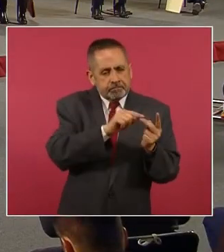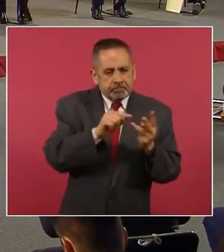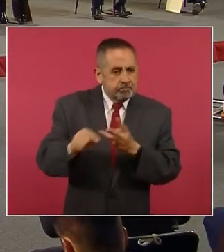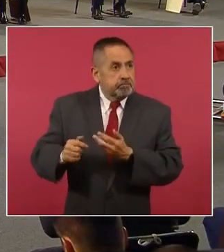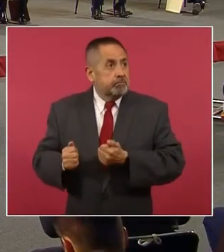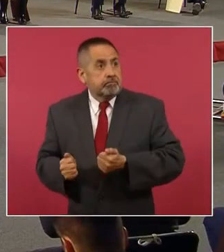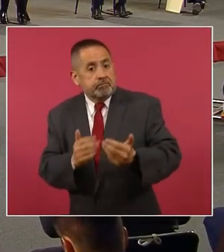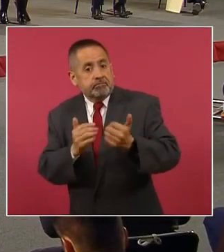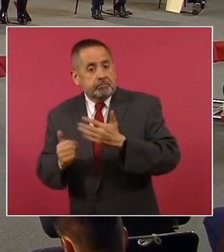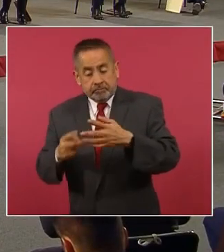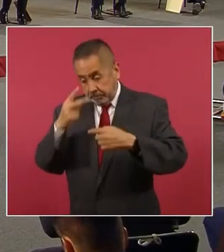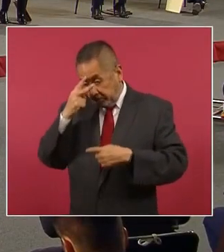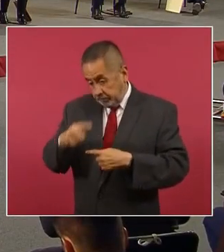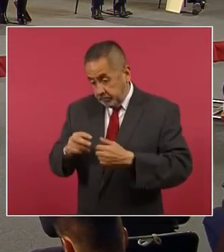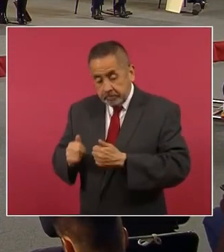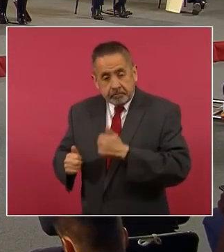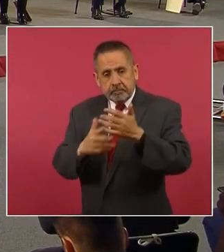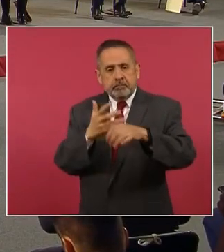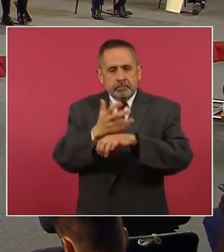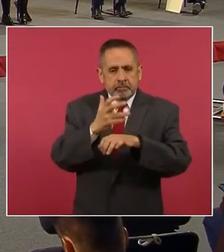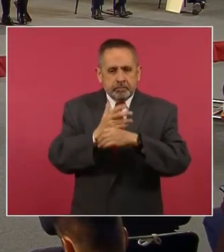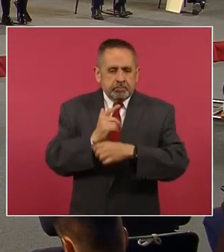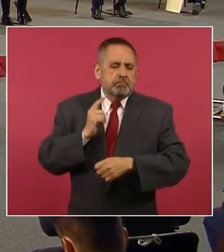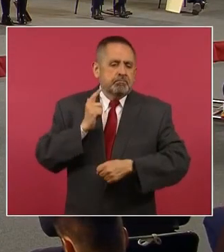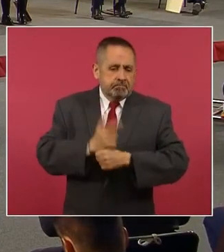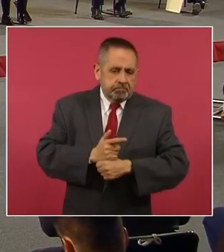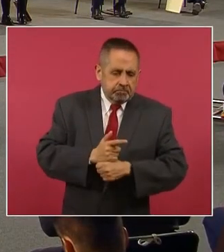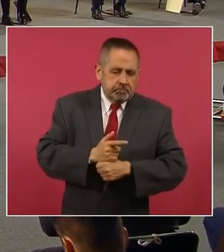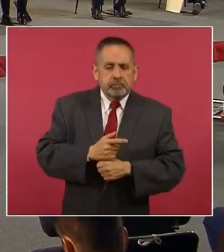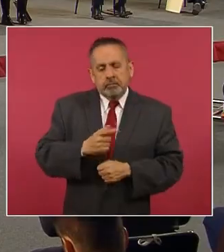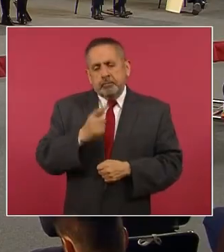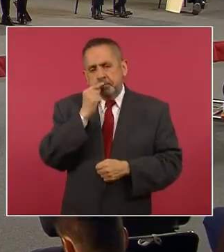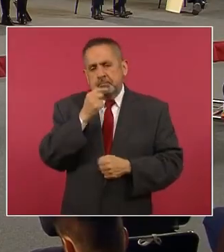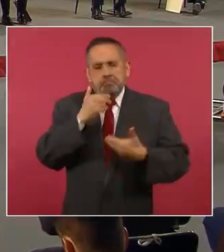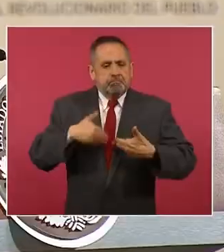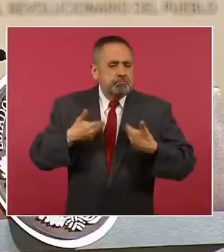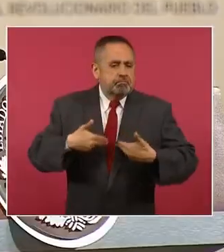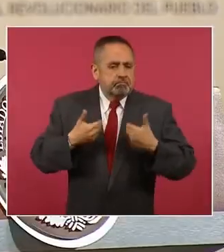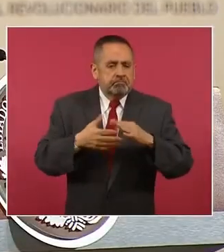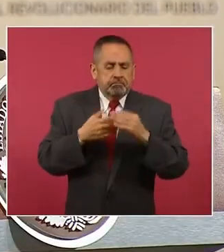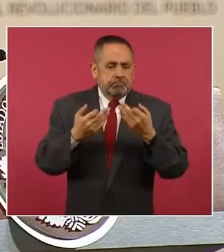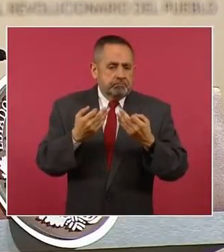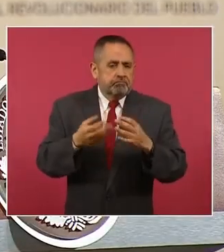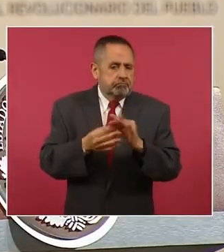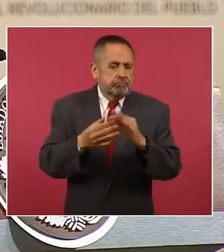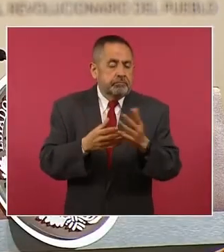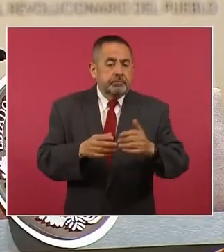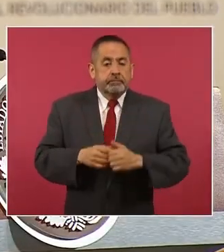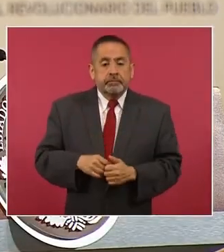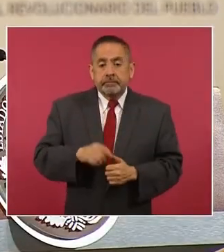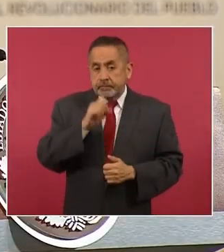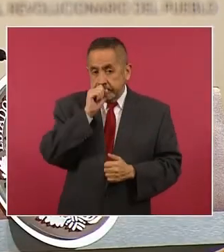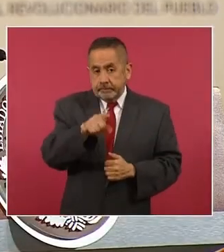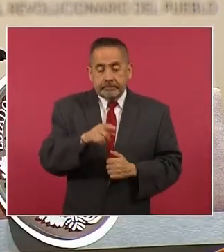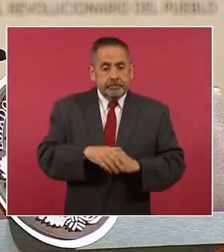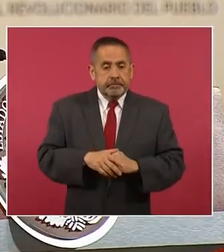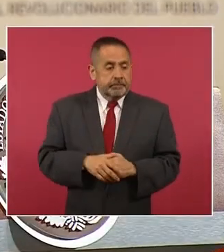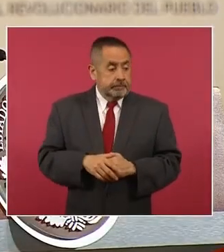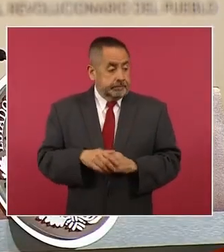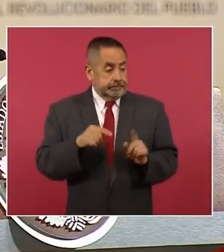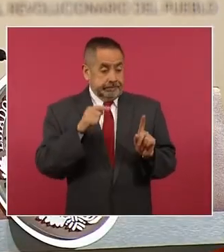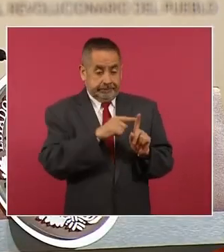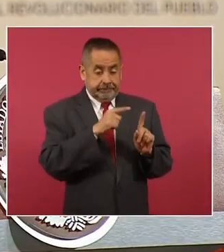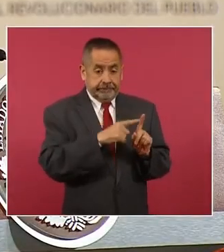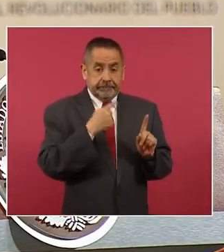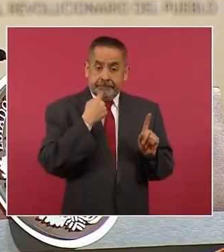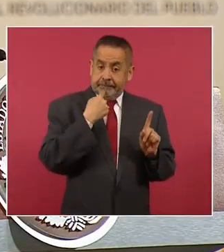llevar cocaína de México a Estados Unidos. Y a su vez, pues, señaló este personaje